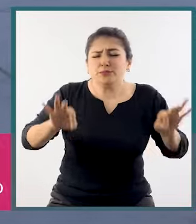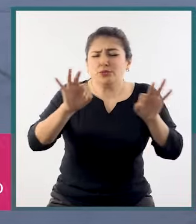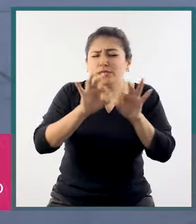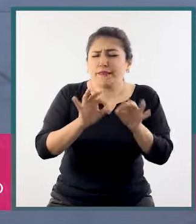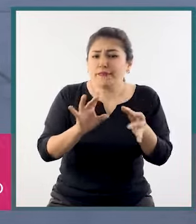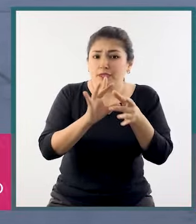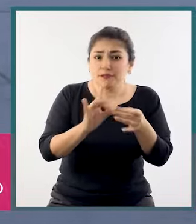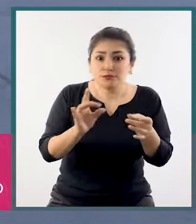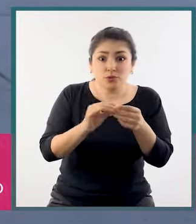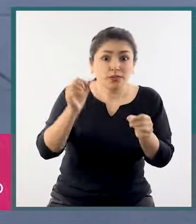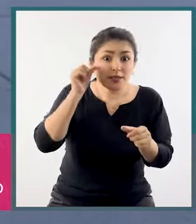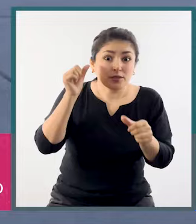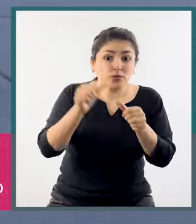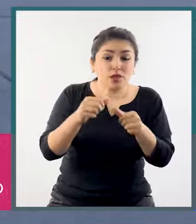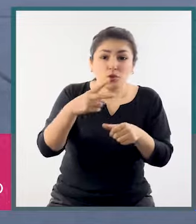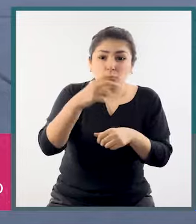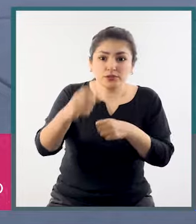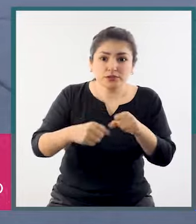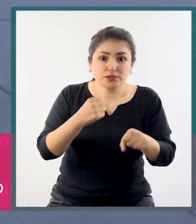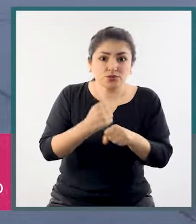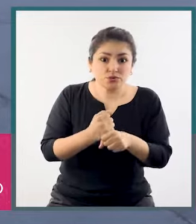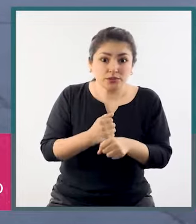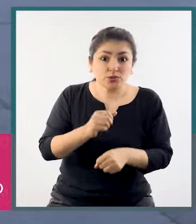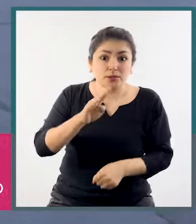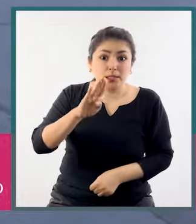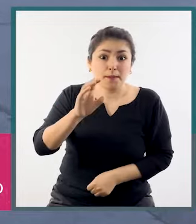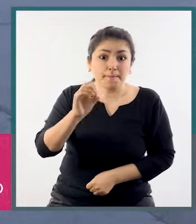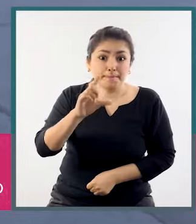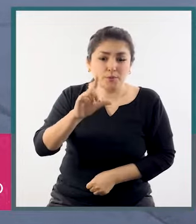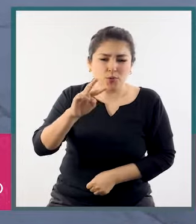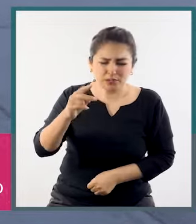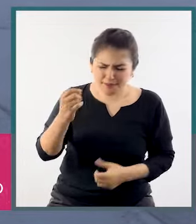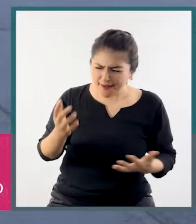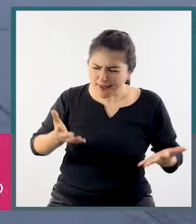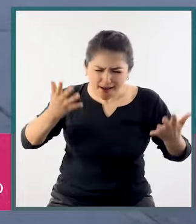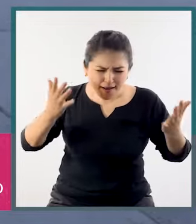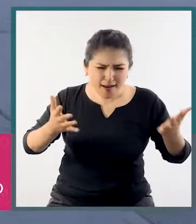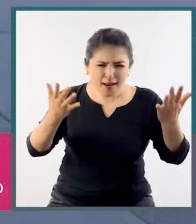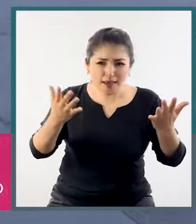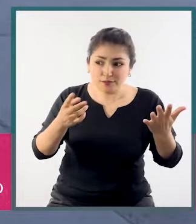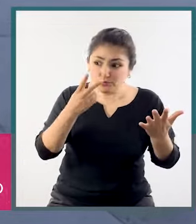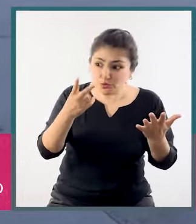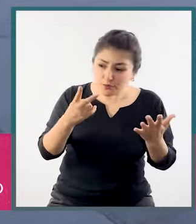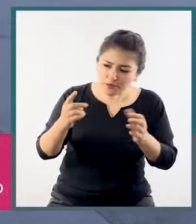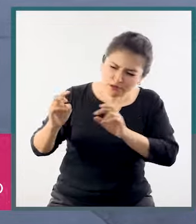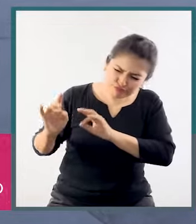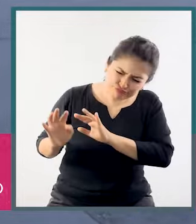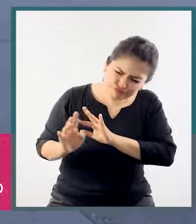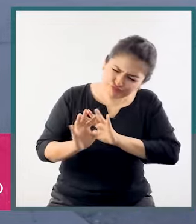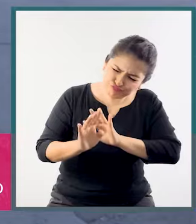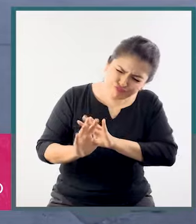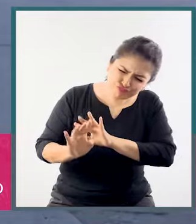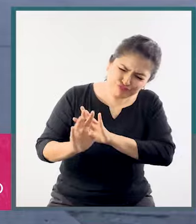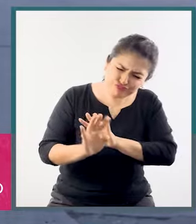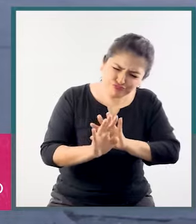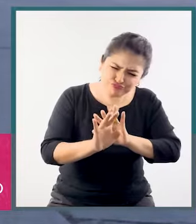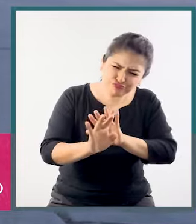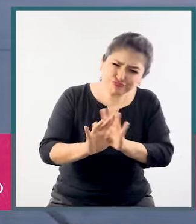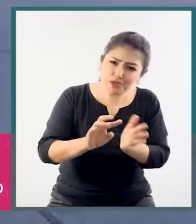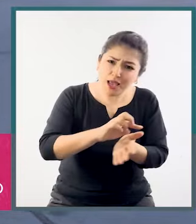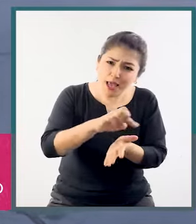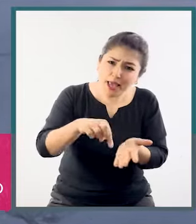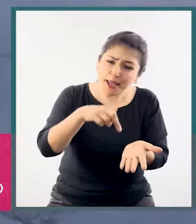región, conmemorando 200 años de la arenga de Simón Bolívar. En estos momentos vienen ingresando nuestros caminantes a la